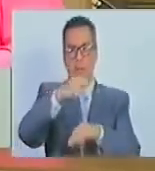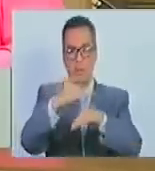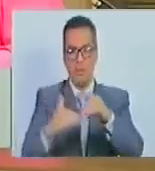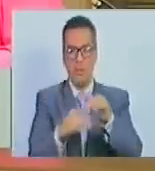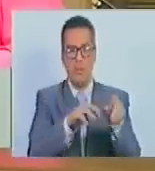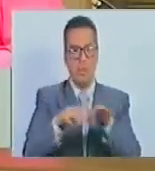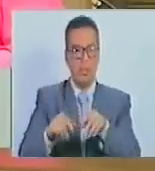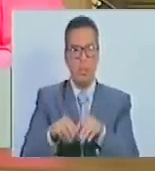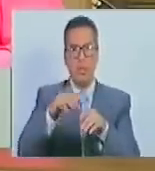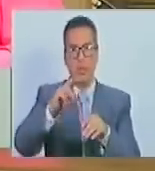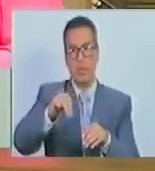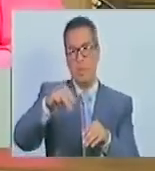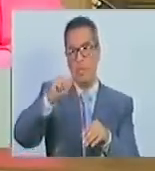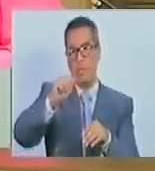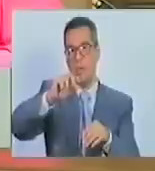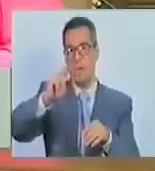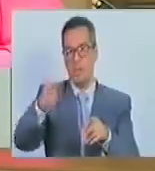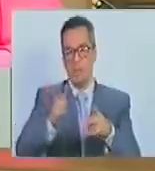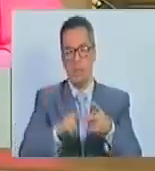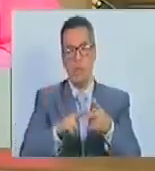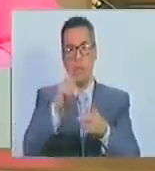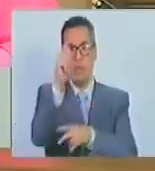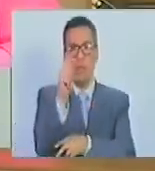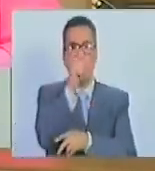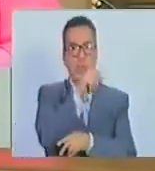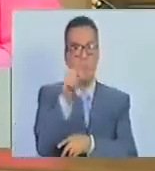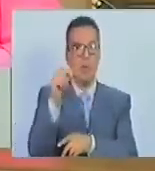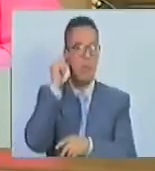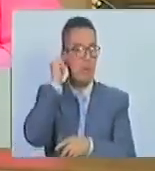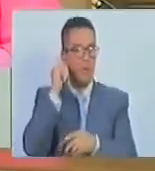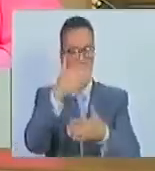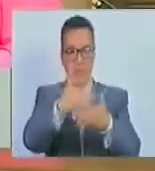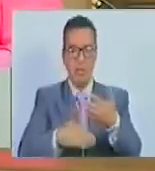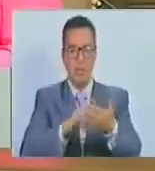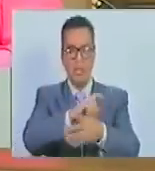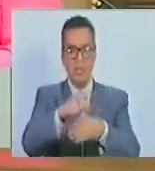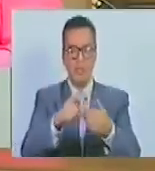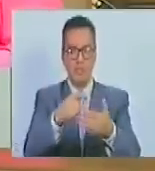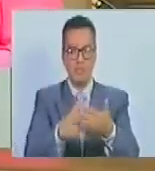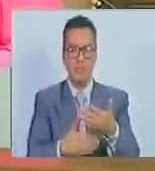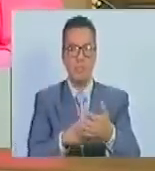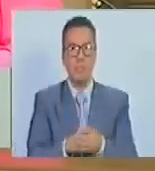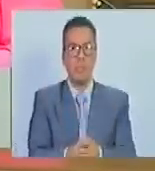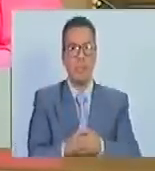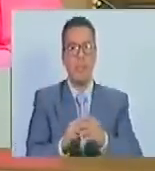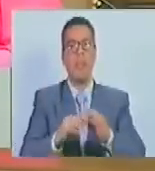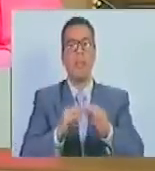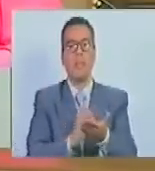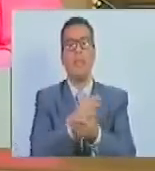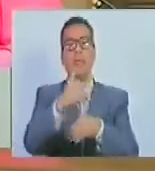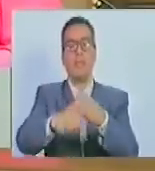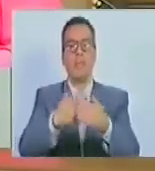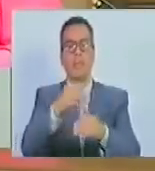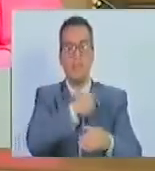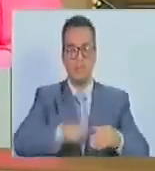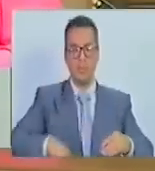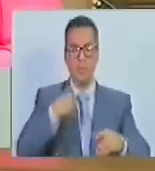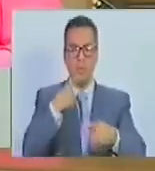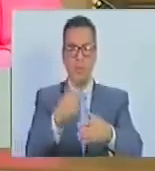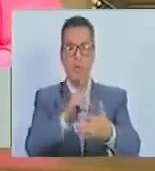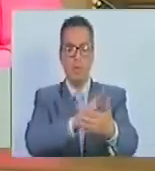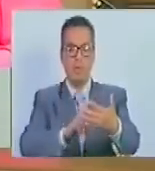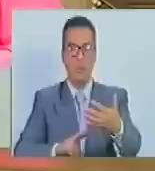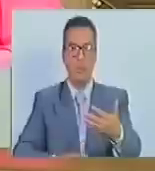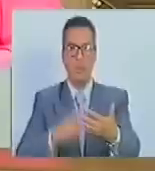María Alejandra Hernández, las diputadas y los diputados indicados en lista anexa. Acto seguido, el presidente ordenó dar